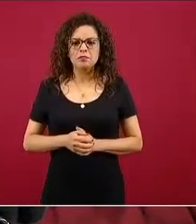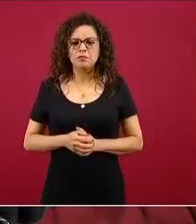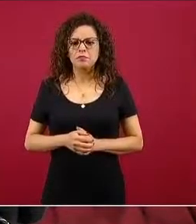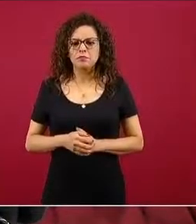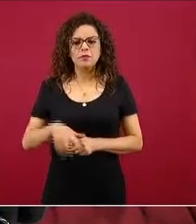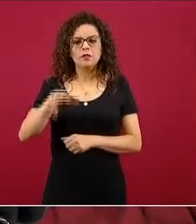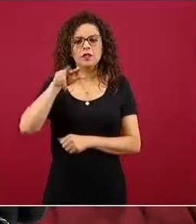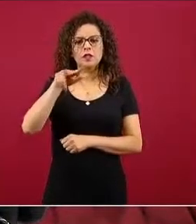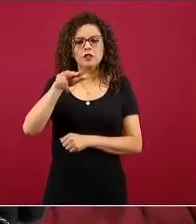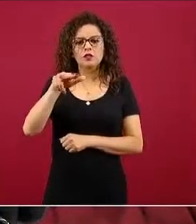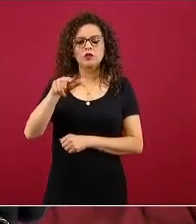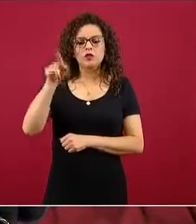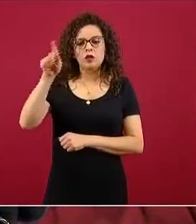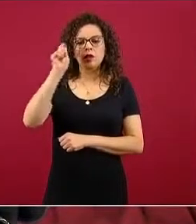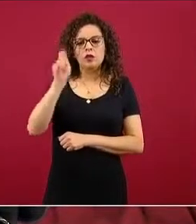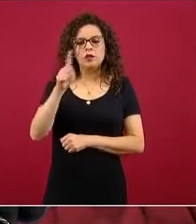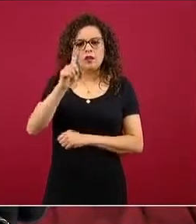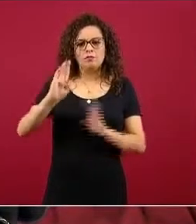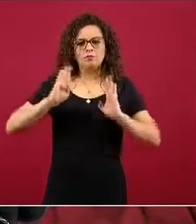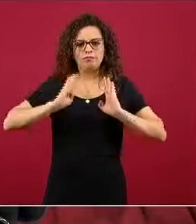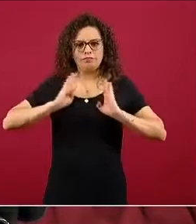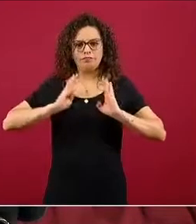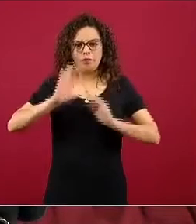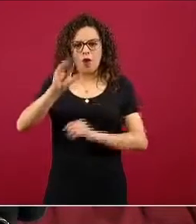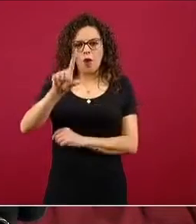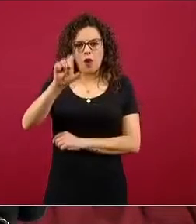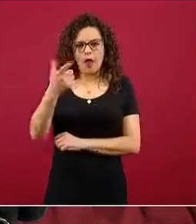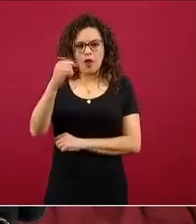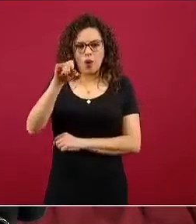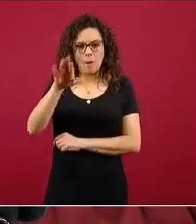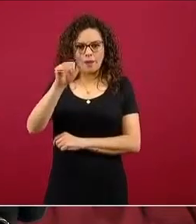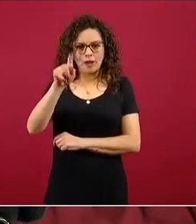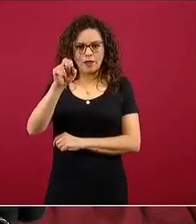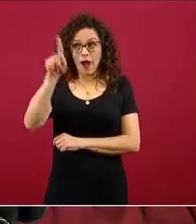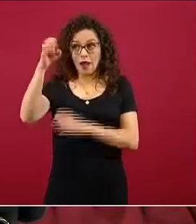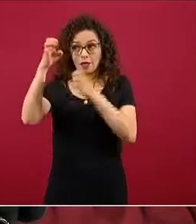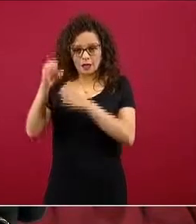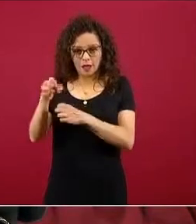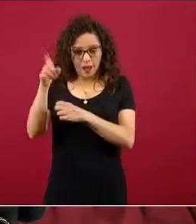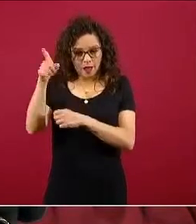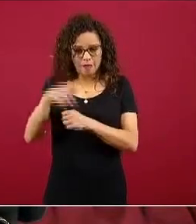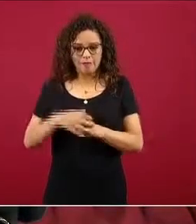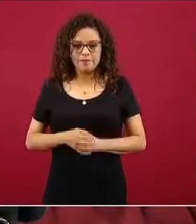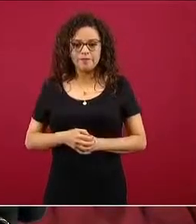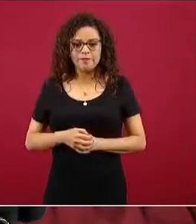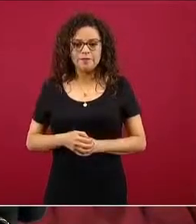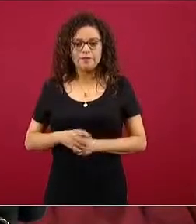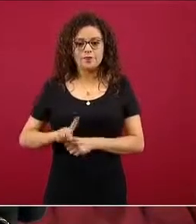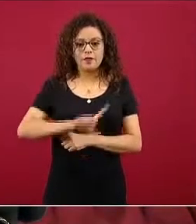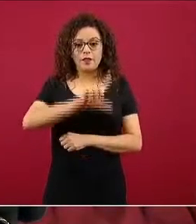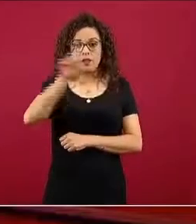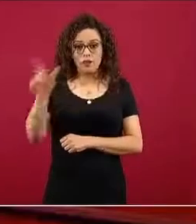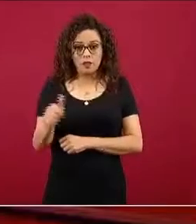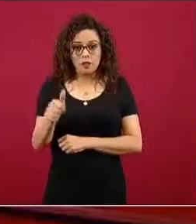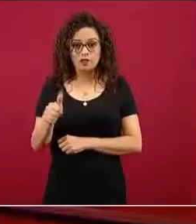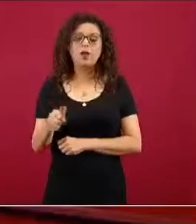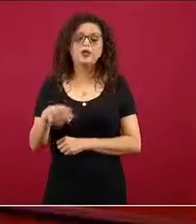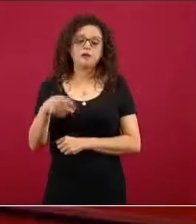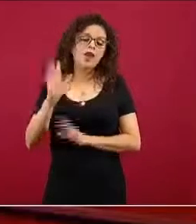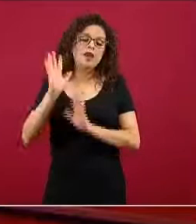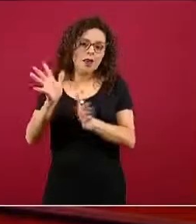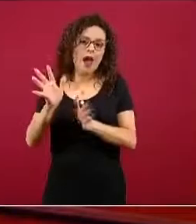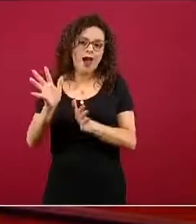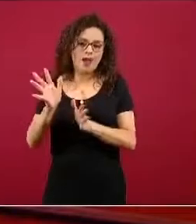Batallón de Infantería, que está en el Heroico Colegio Militar. Posteriormente serán trasladadas, más bien ya fueron trasladadas,